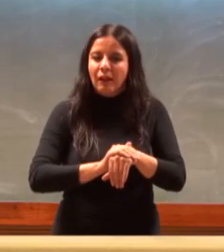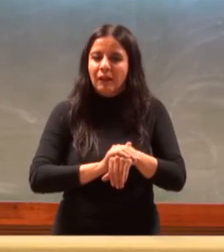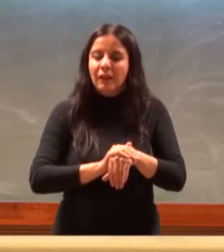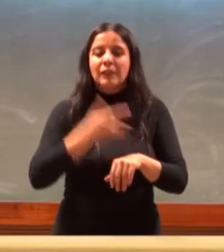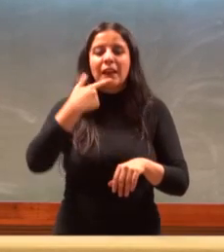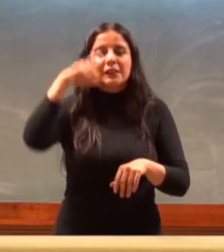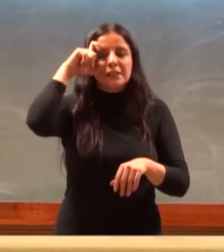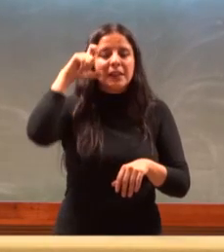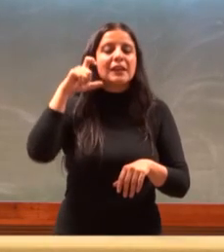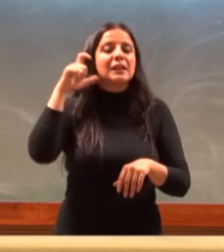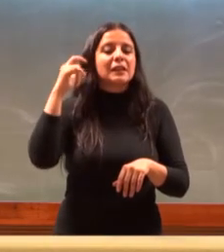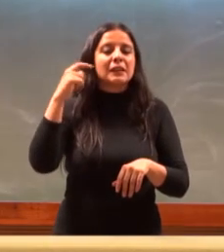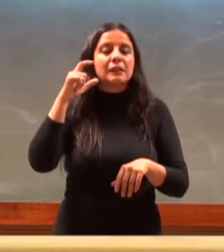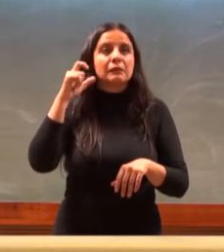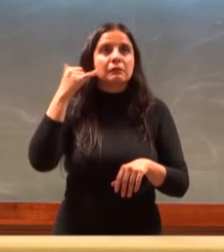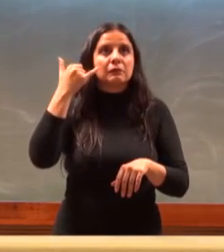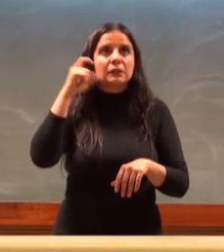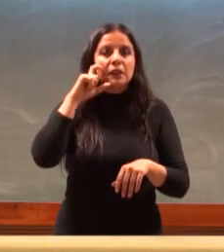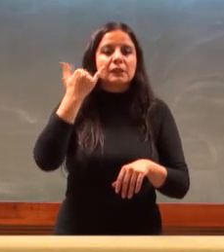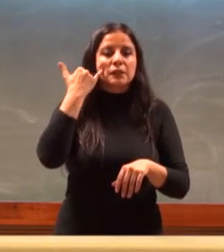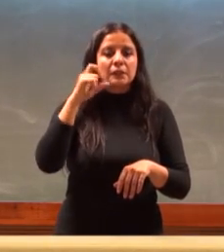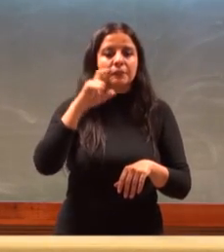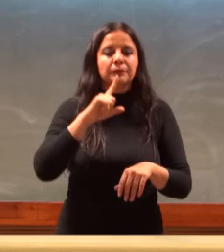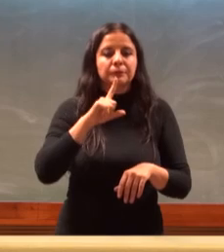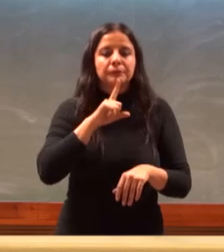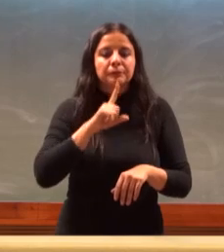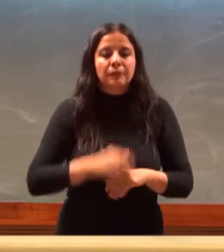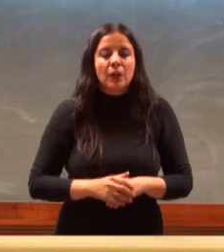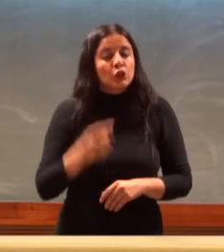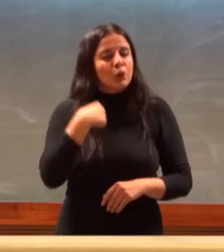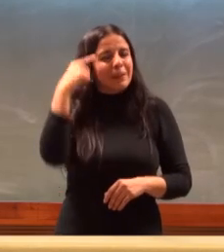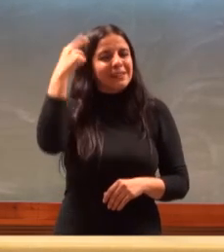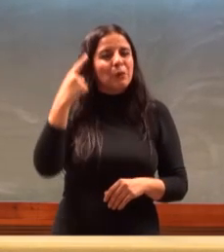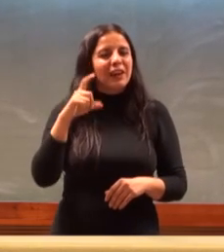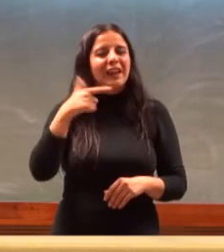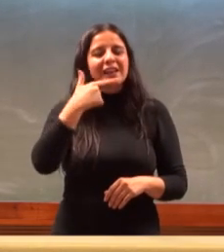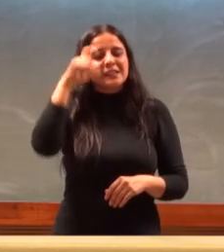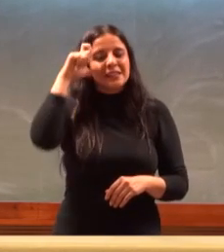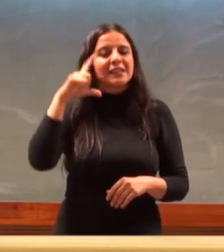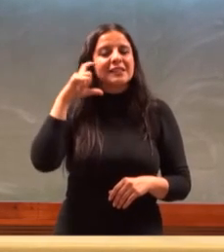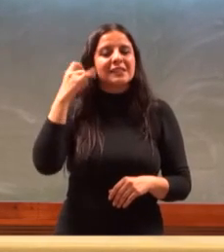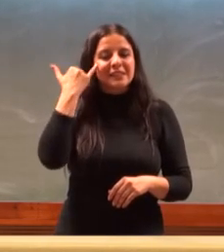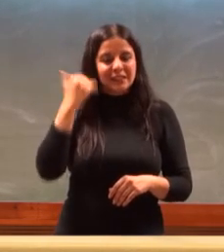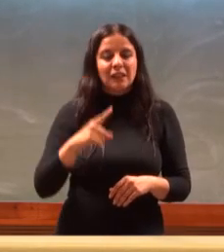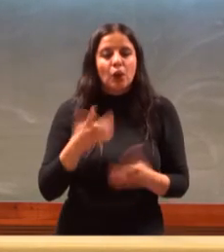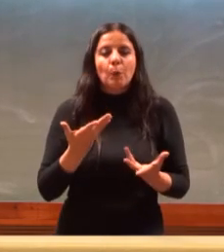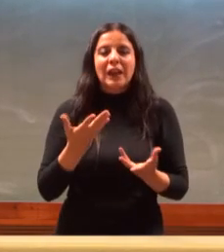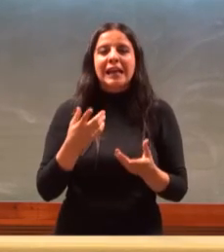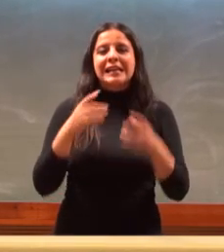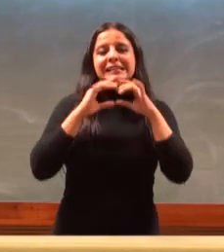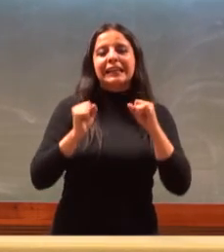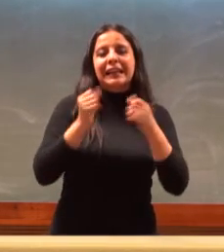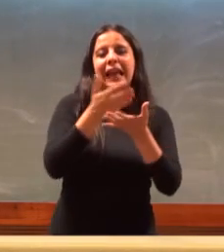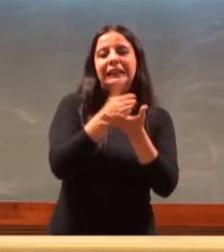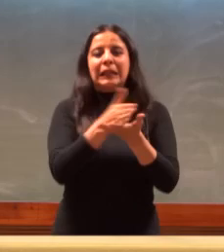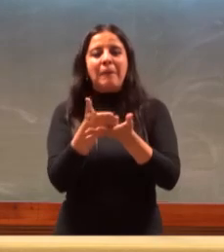más allá de cualquier carrera para toda la facultad en general sin embargo creemos que la cesit últimamente se ha convertido en una especie de secretaría intermediaria entre la cesit de la